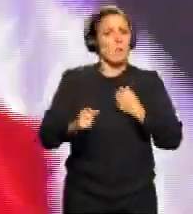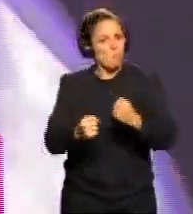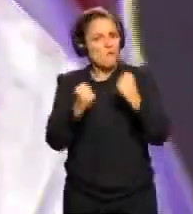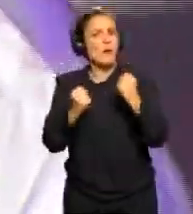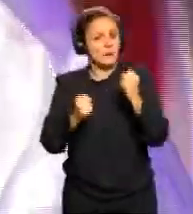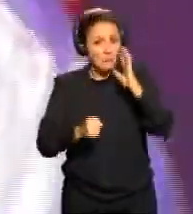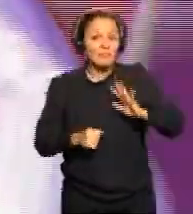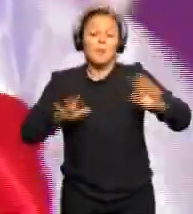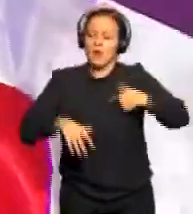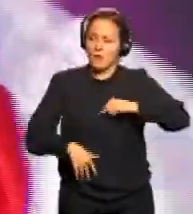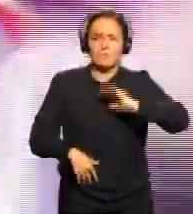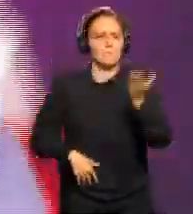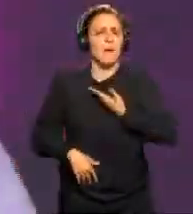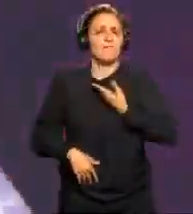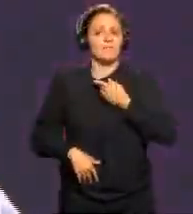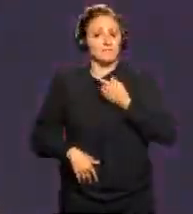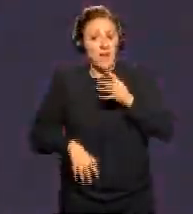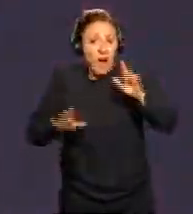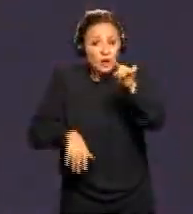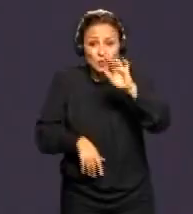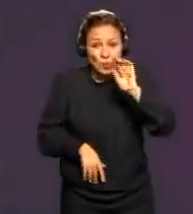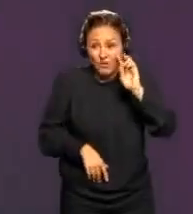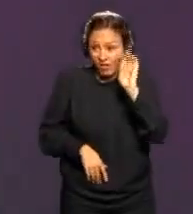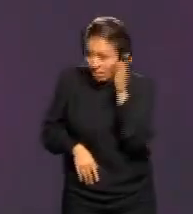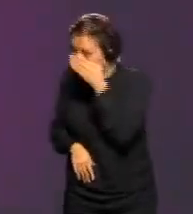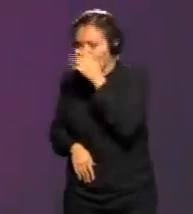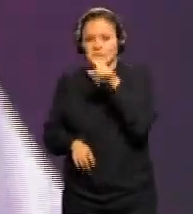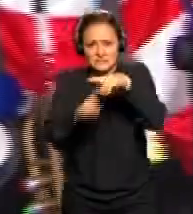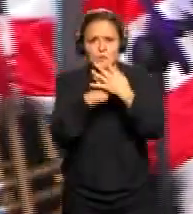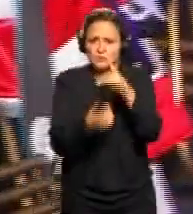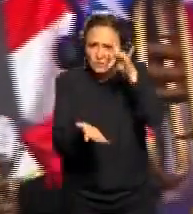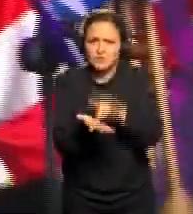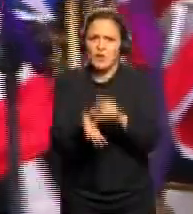tiene que doler. Eso pasa aunque no lo quiera